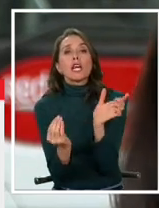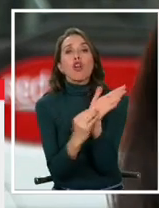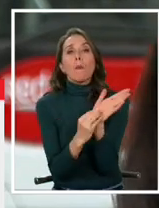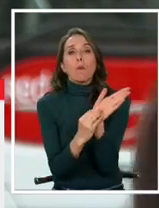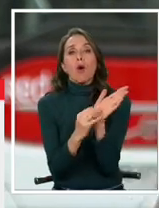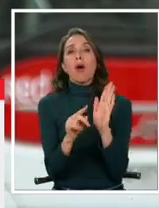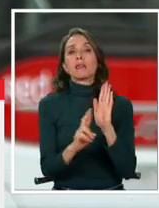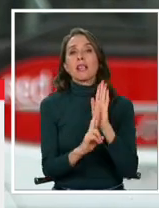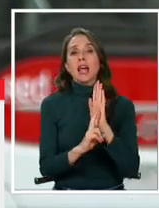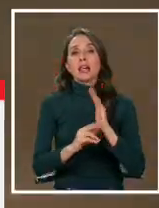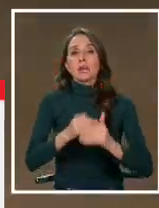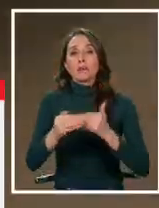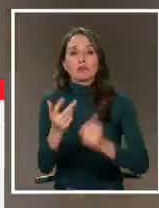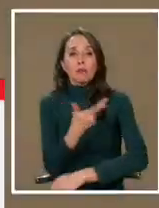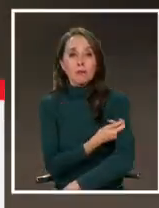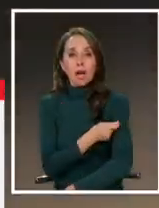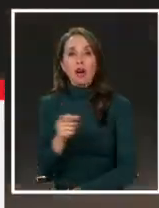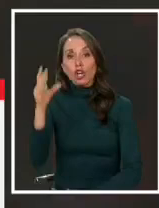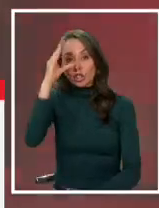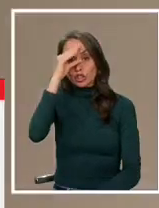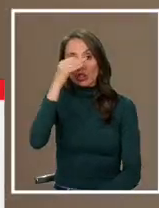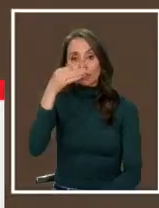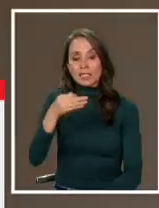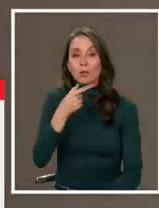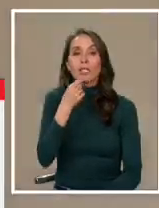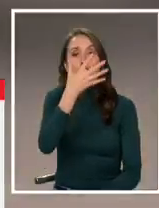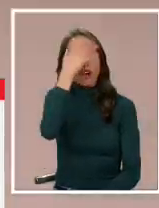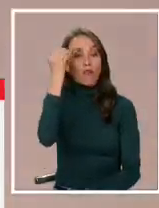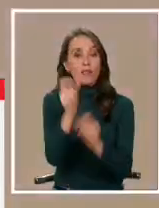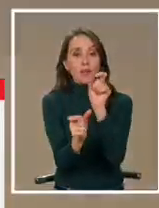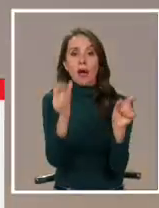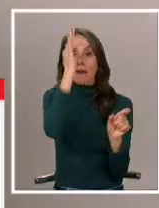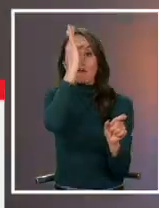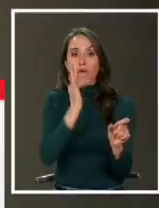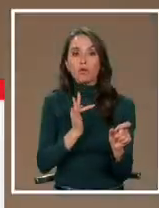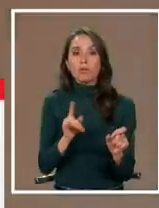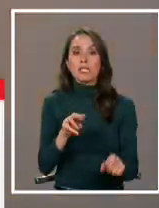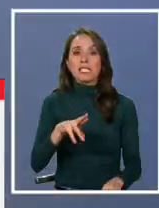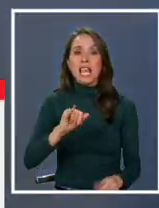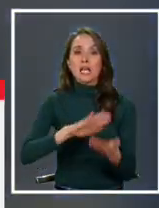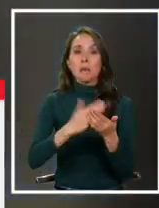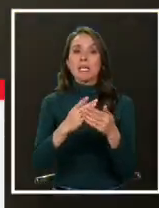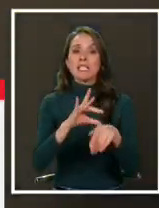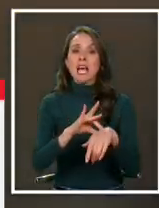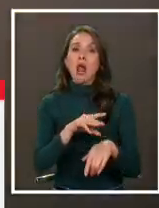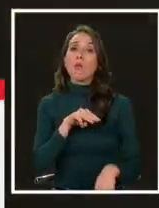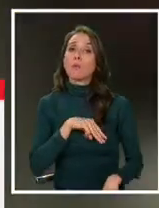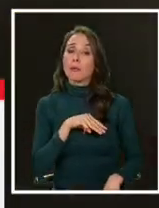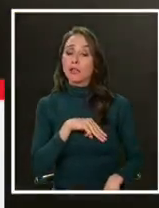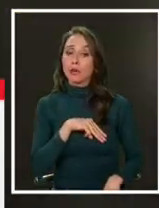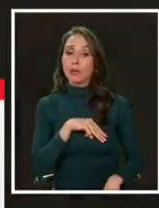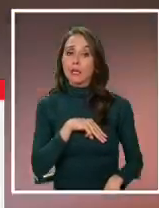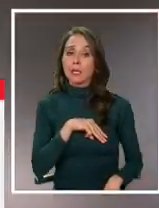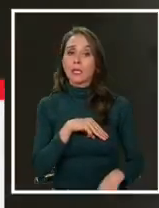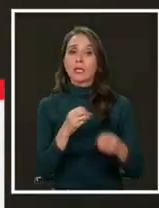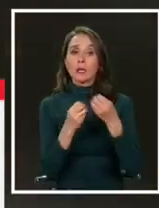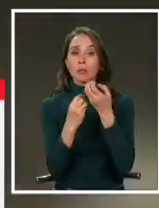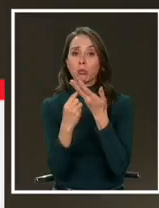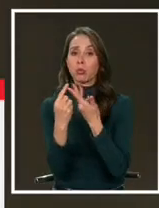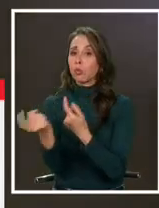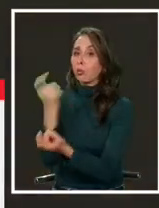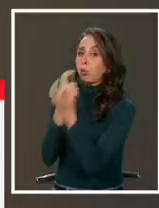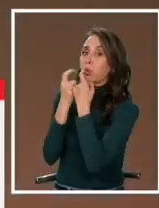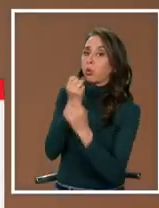reglas que se dan en el proceso de vacunación una noche que de seguro querrán olvidar estos funcionarios de la seremi de salud metropolitana que recibieron una serie de